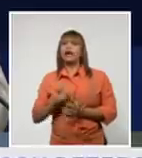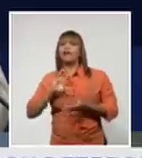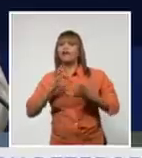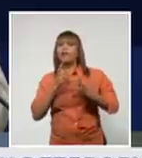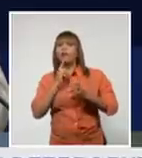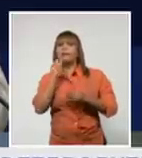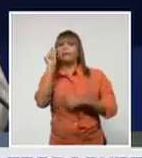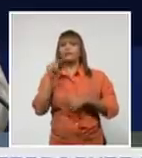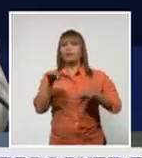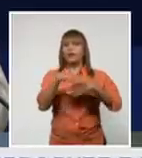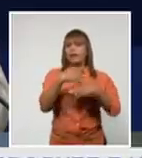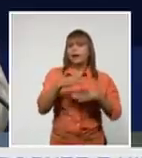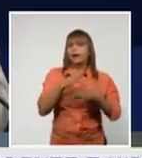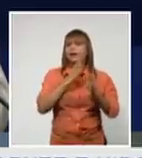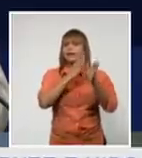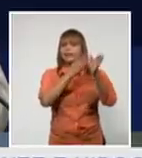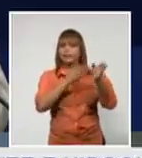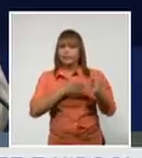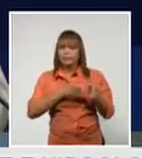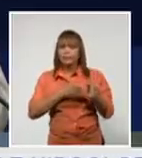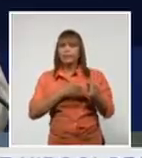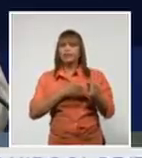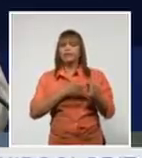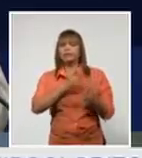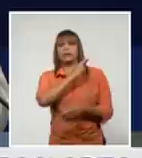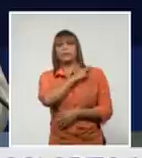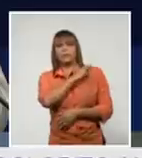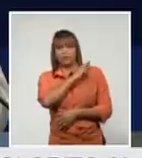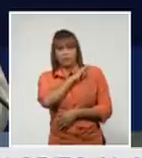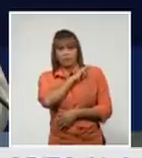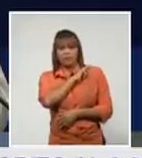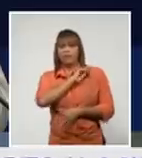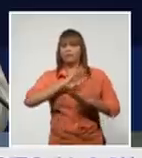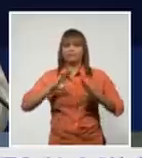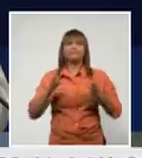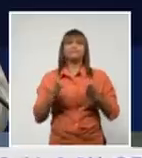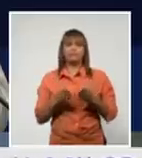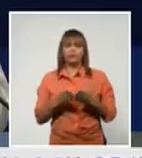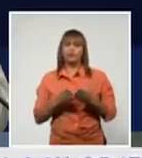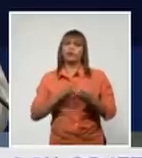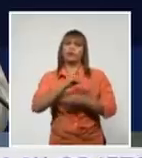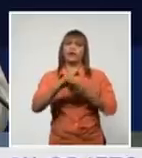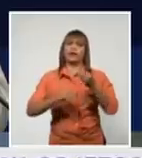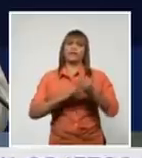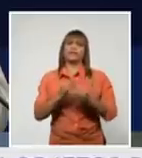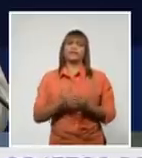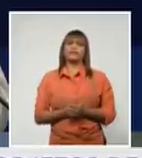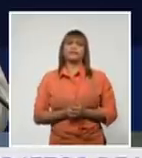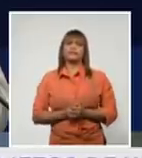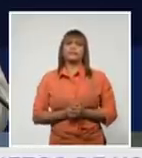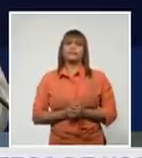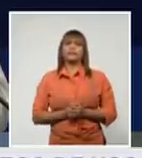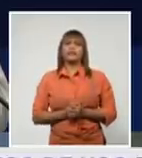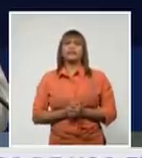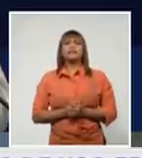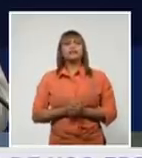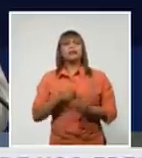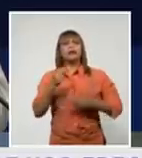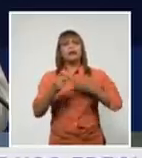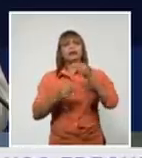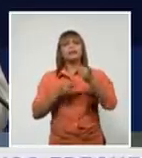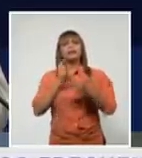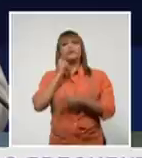que se adopten. Y como ya dije en la primera pregunta, se irá haciendo una evaluación